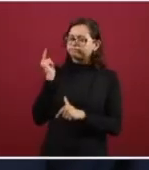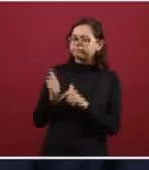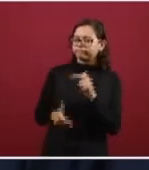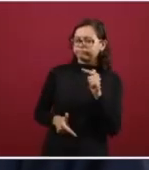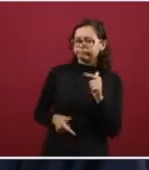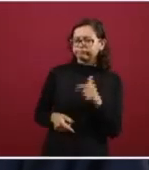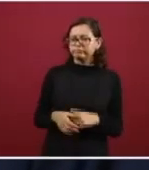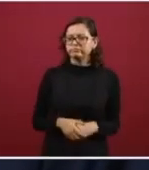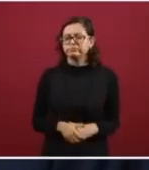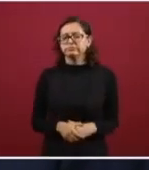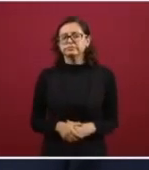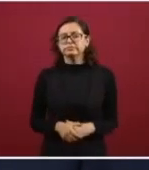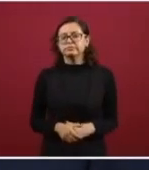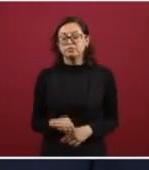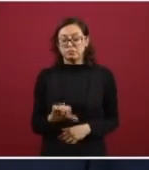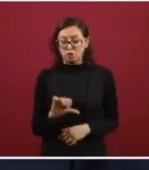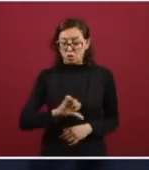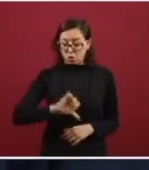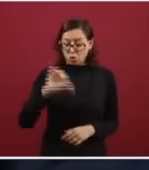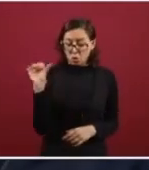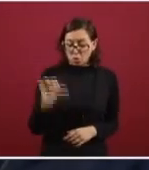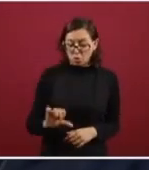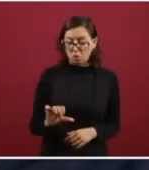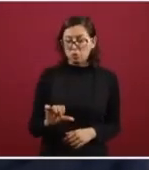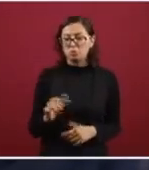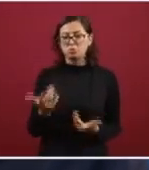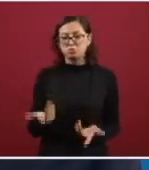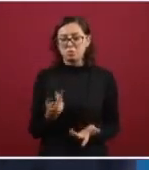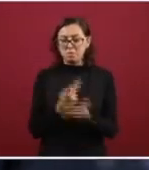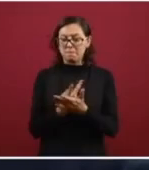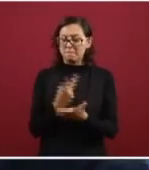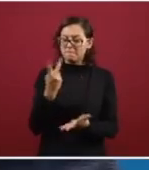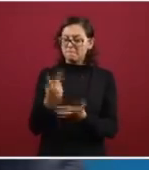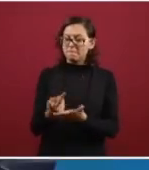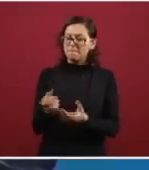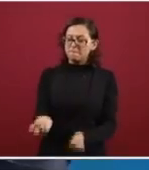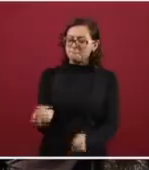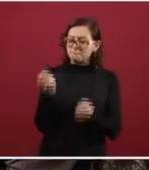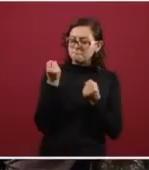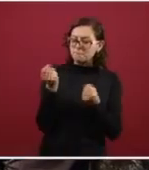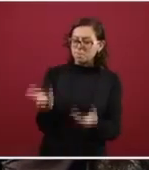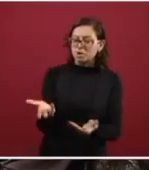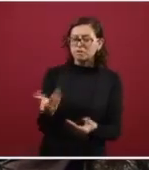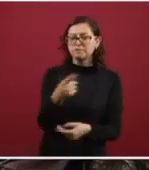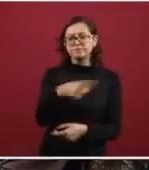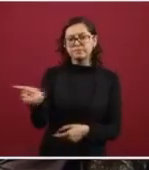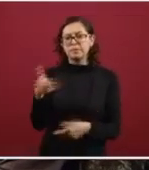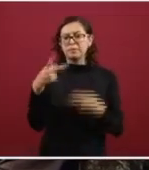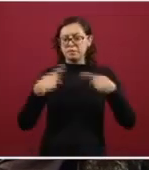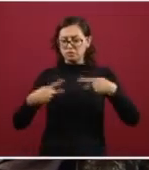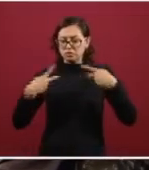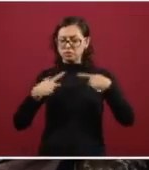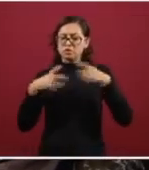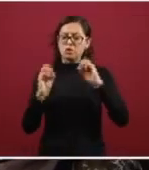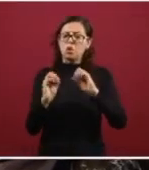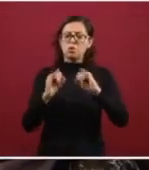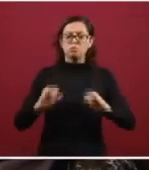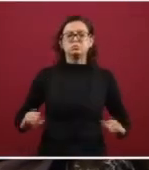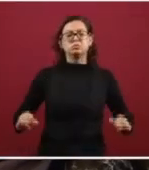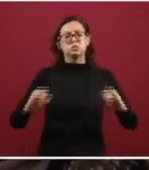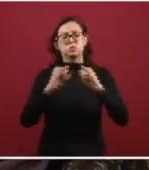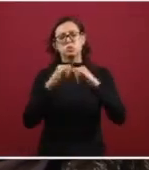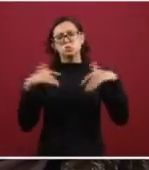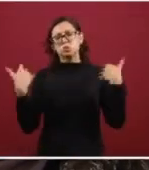Hoy, el día de hoy, vamos a entregar los premios a aquellas personas o instituciones que se